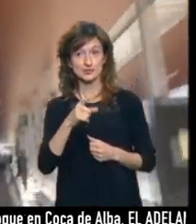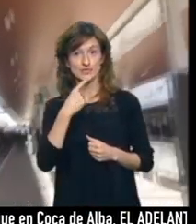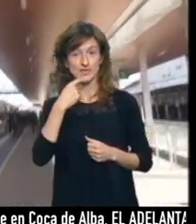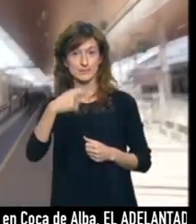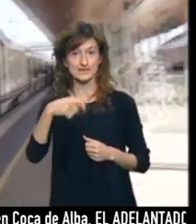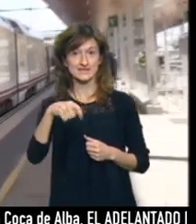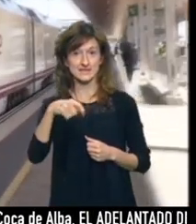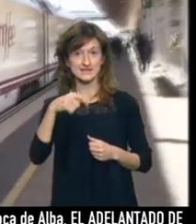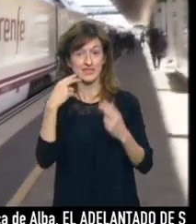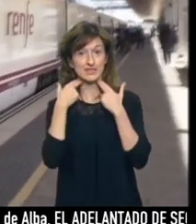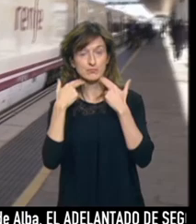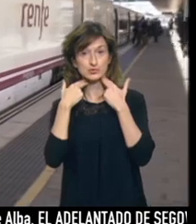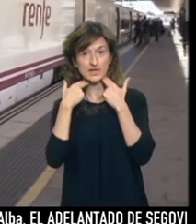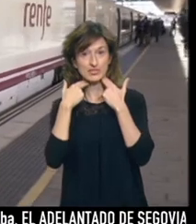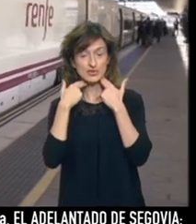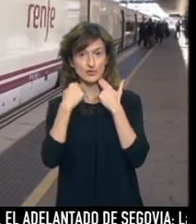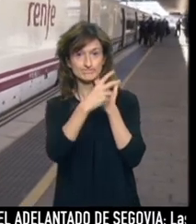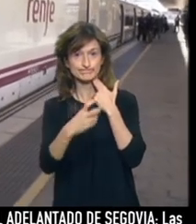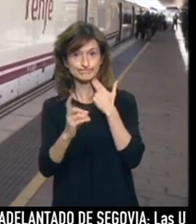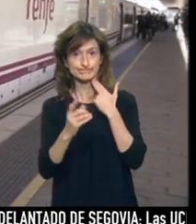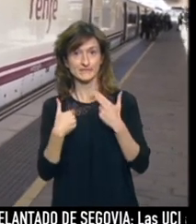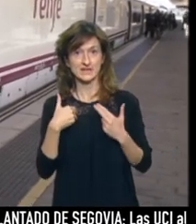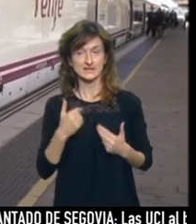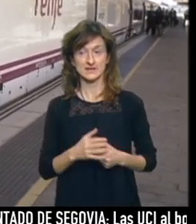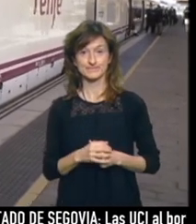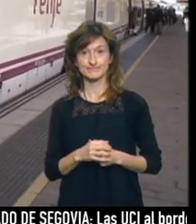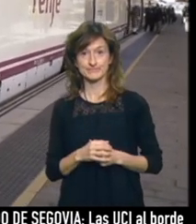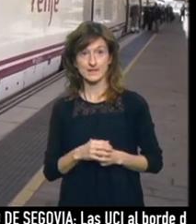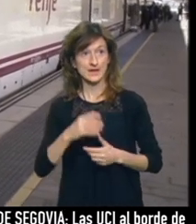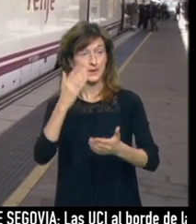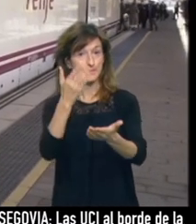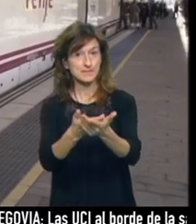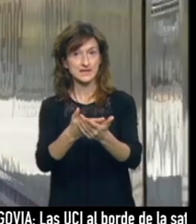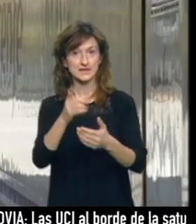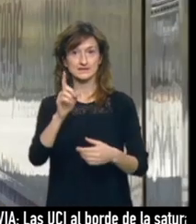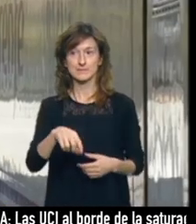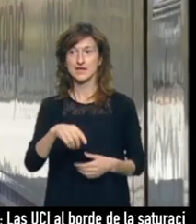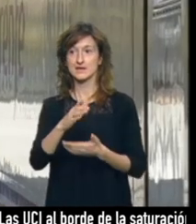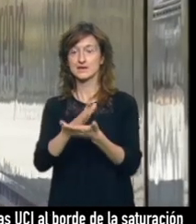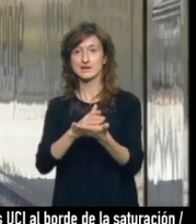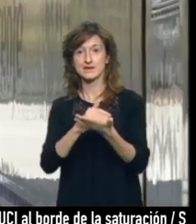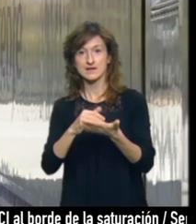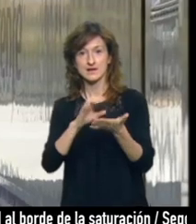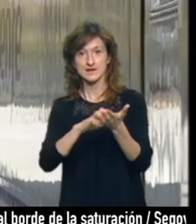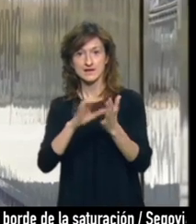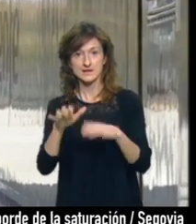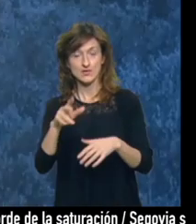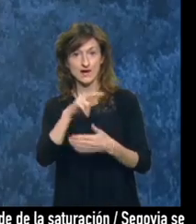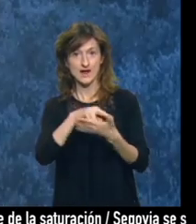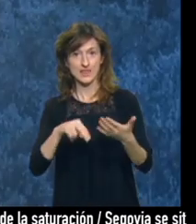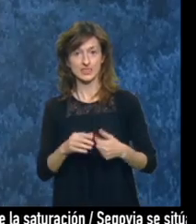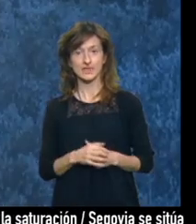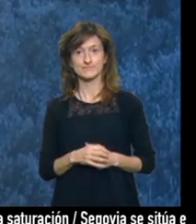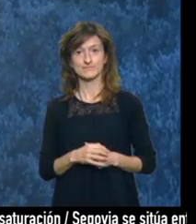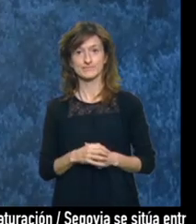del presidente de la Diputación en este acto. Con esta petición a mayores de las comunidades de Castilla y León y Galicia.